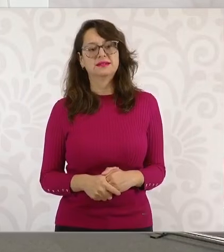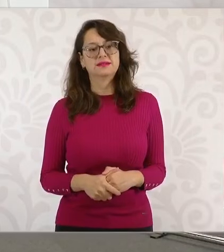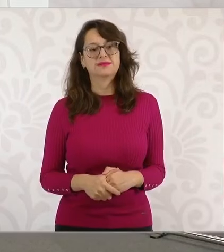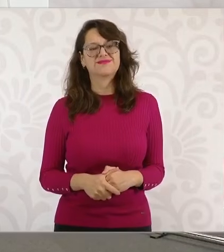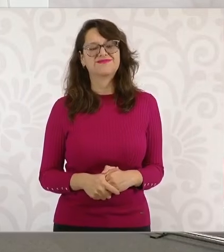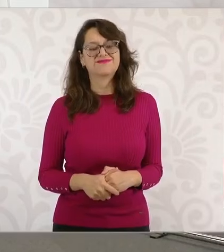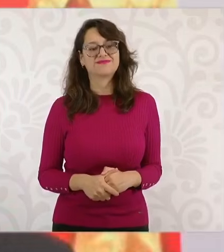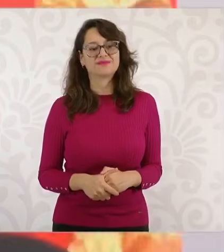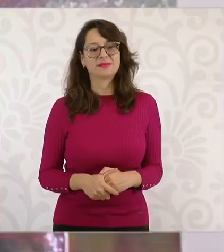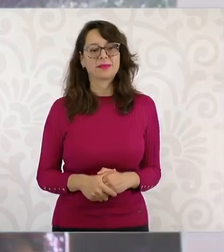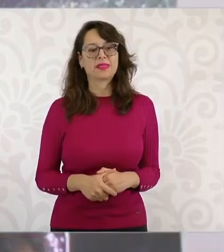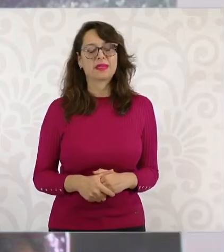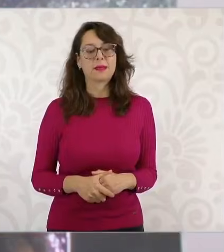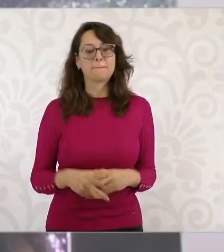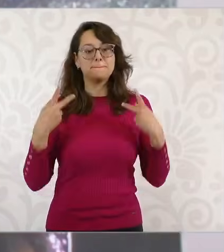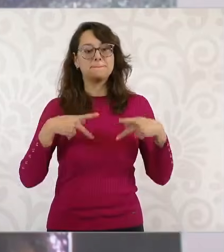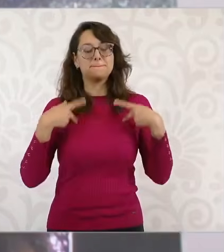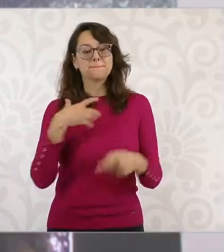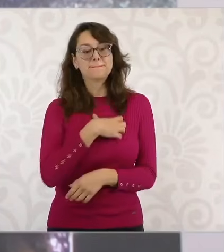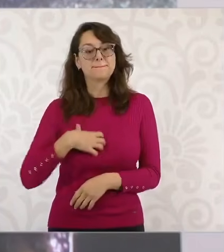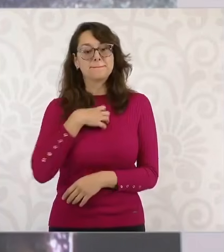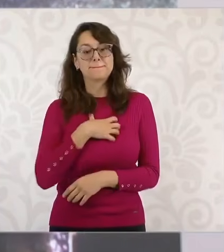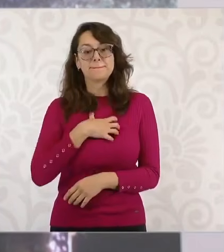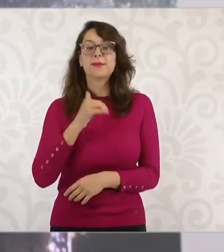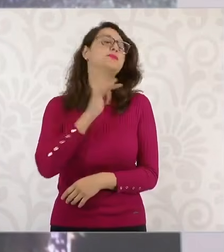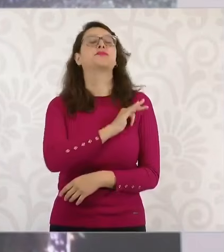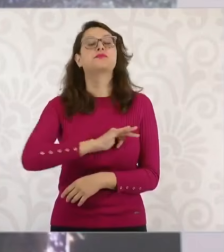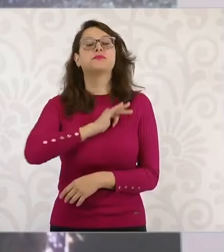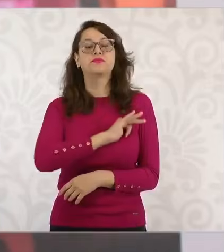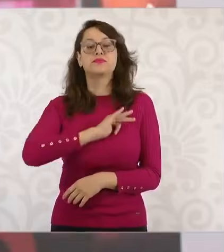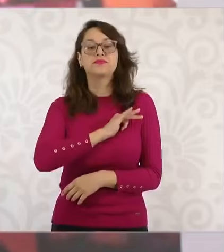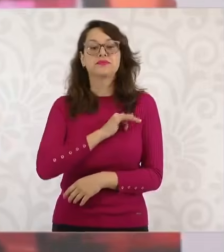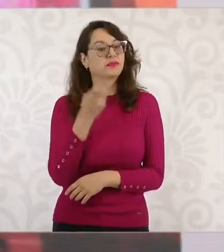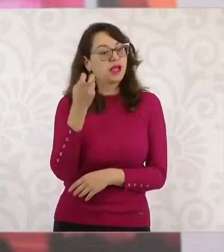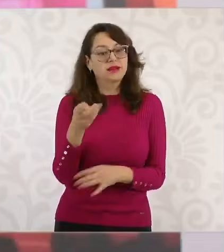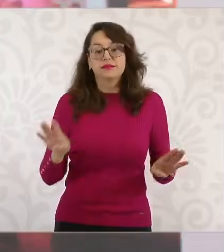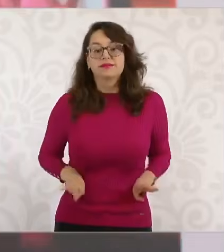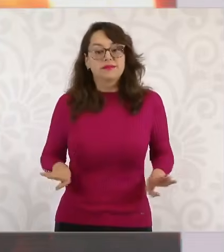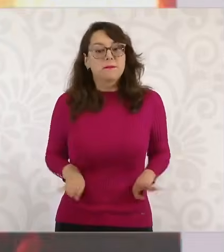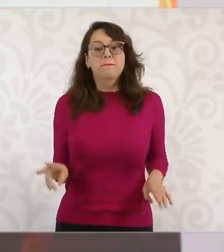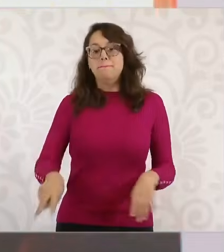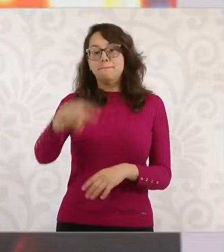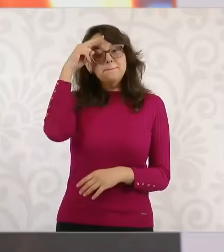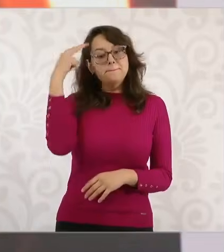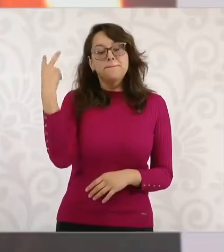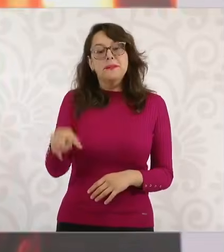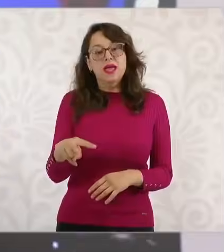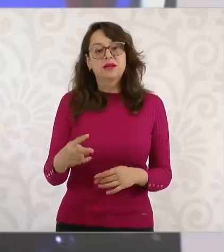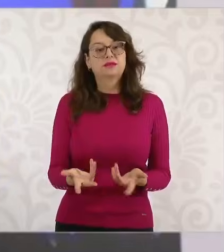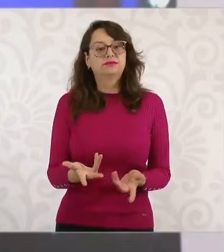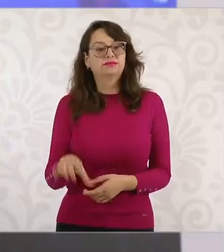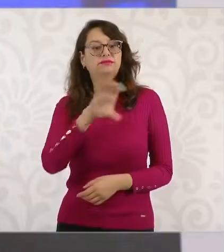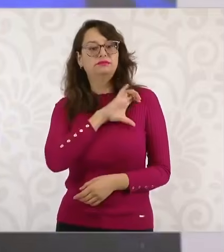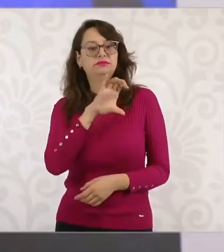la gente contenta, feliz. Entonces, eso es México. Ese es México, la calidez,